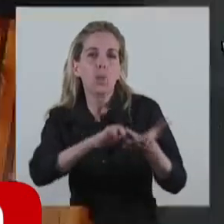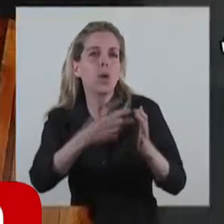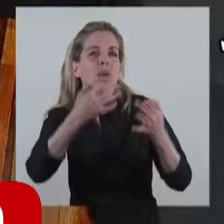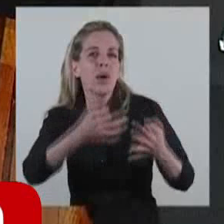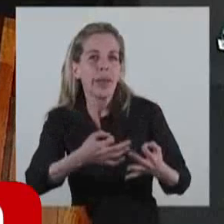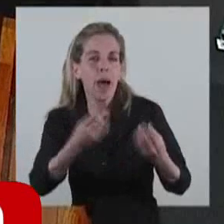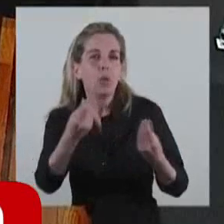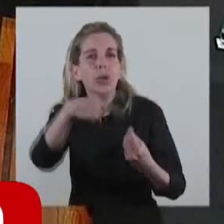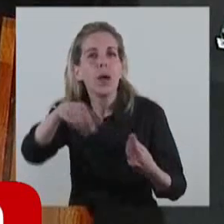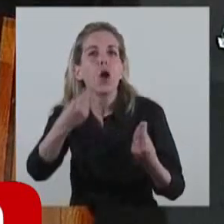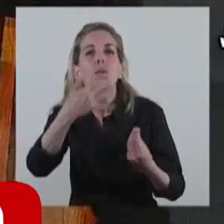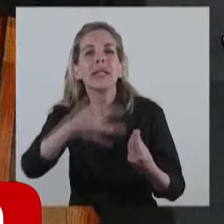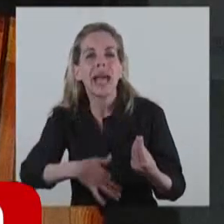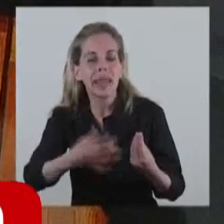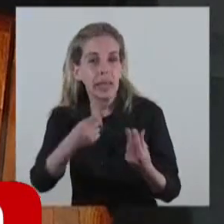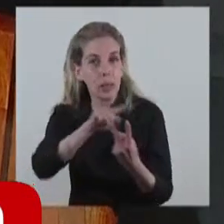respecto? Gracias.